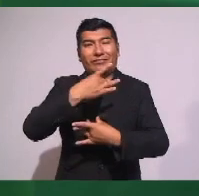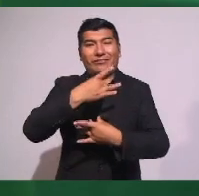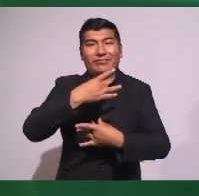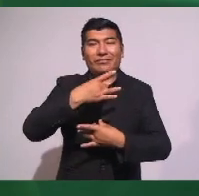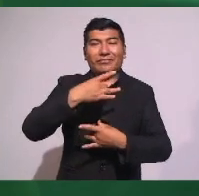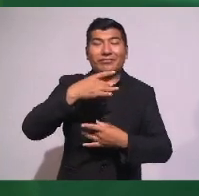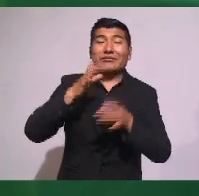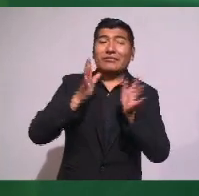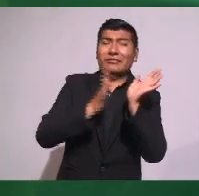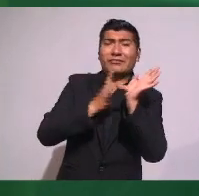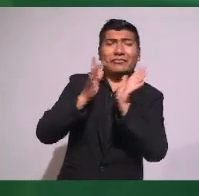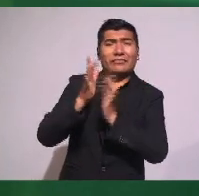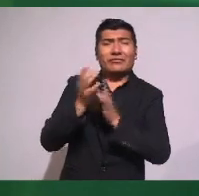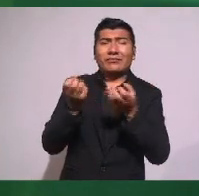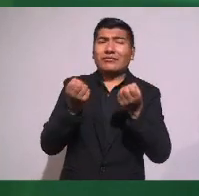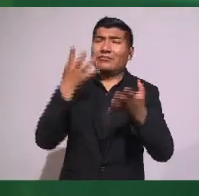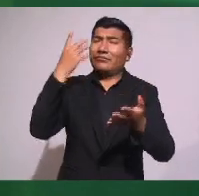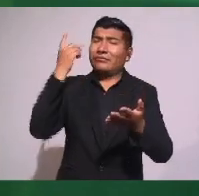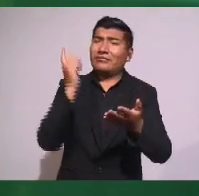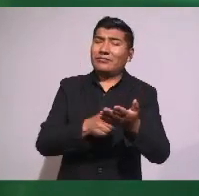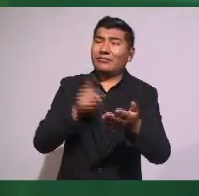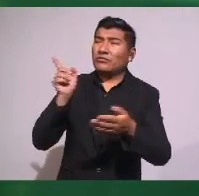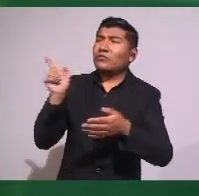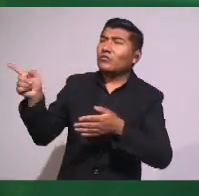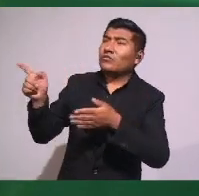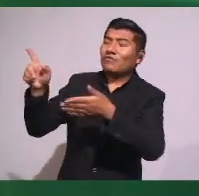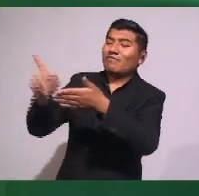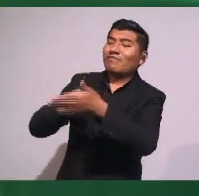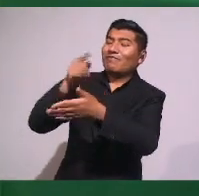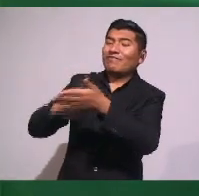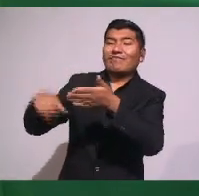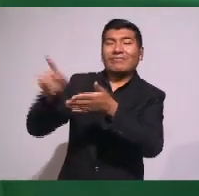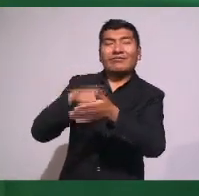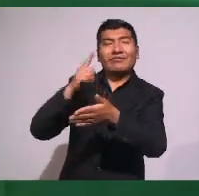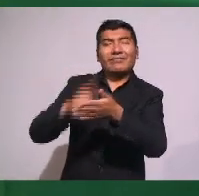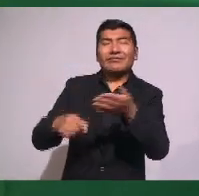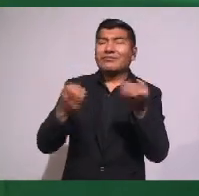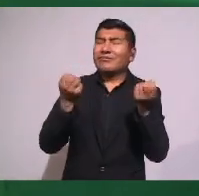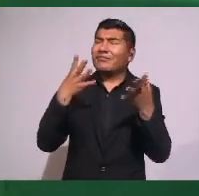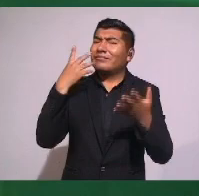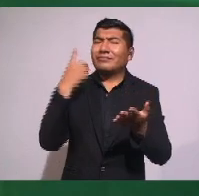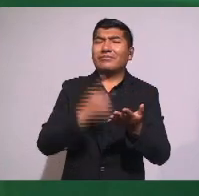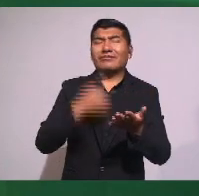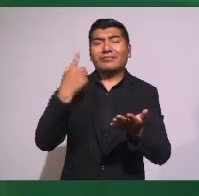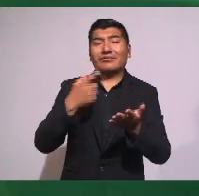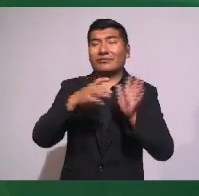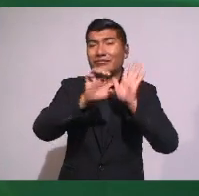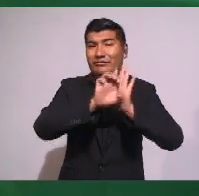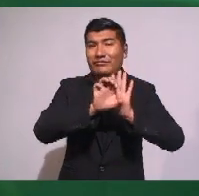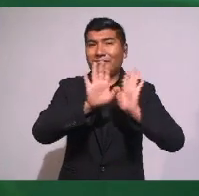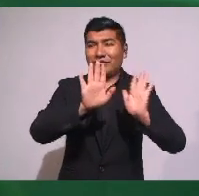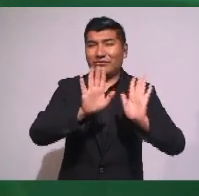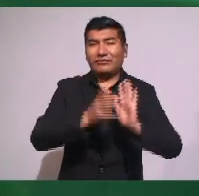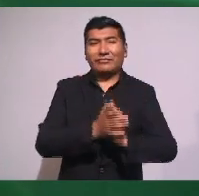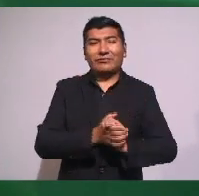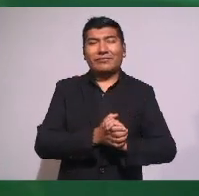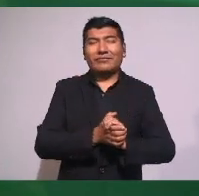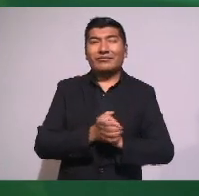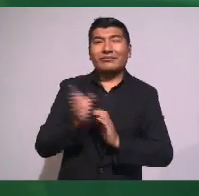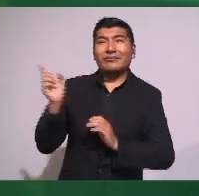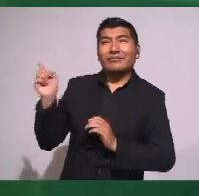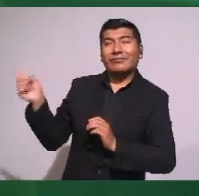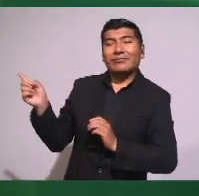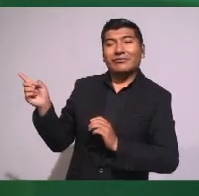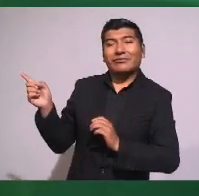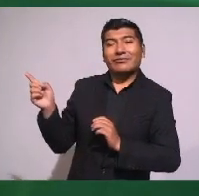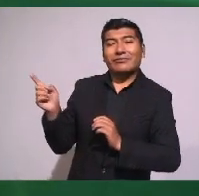le criticaron muchas veces porque no cumplía esas prescripciones. Por ejemplo, era capaz de